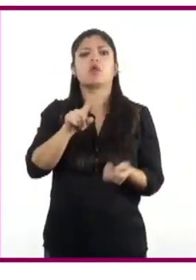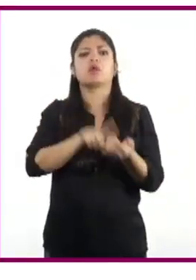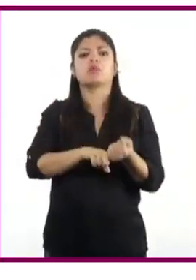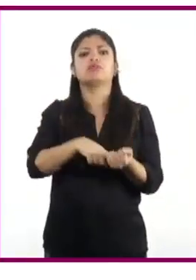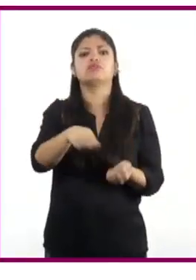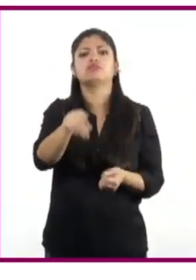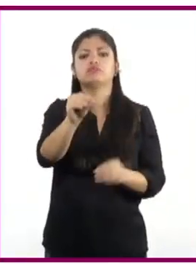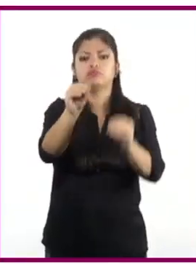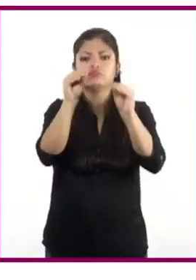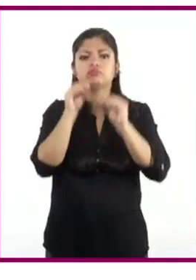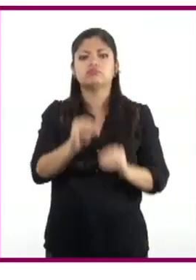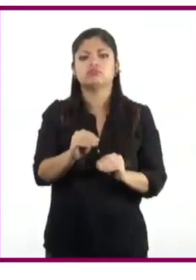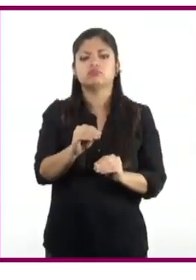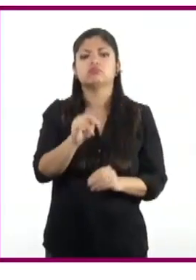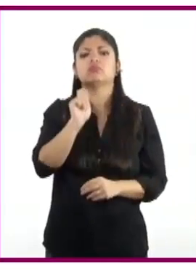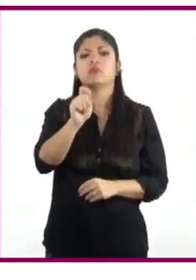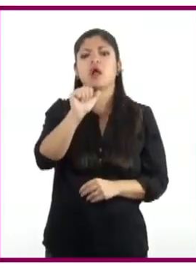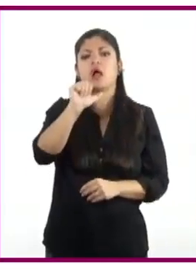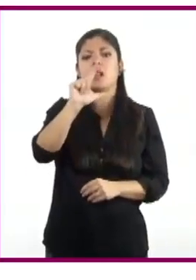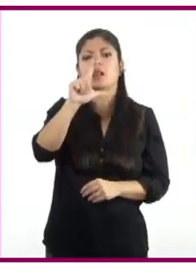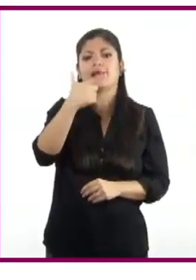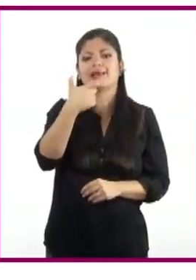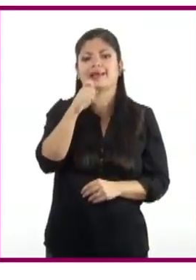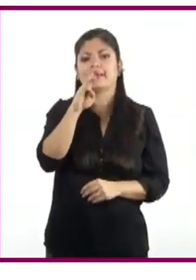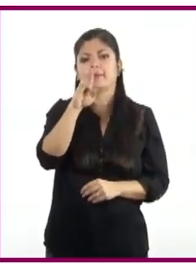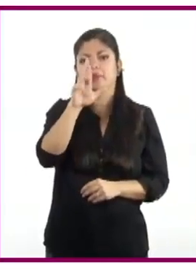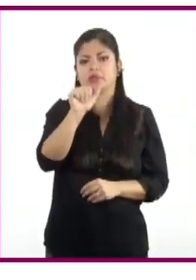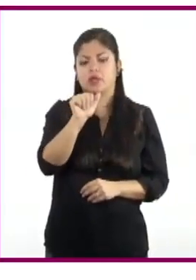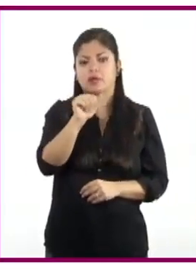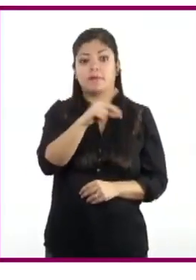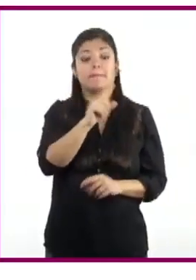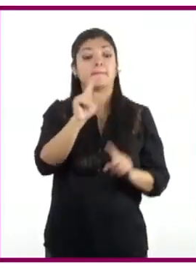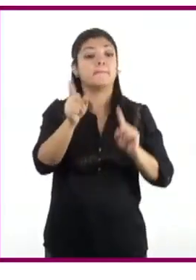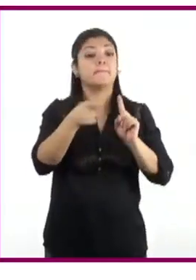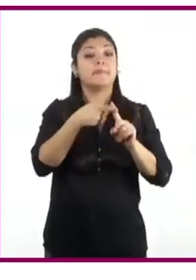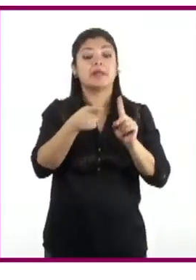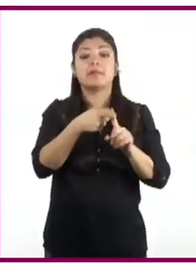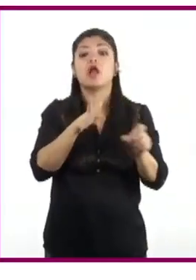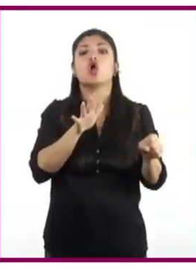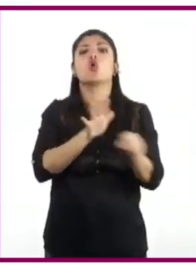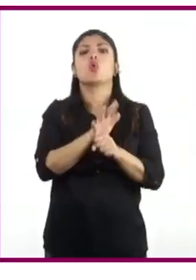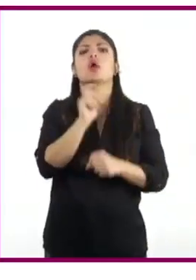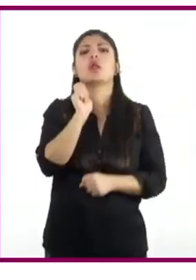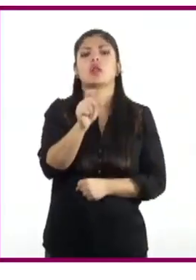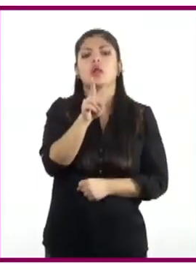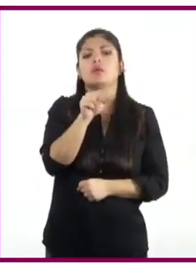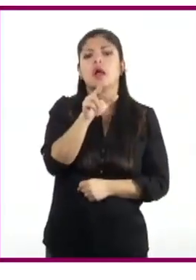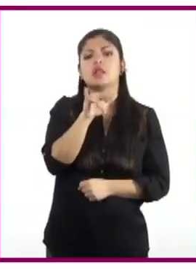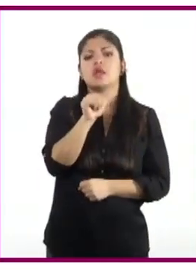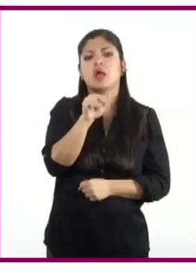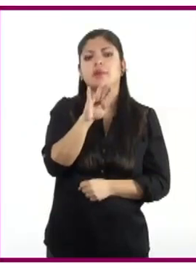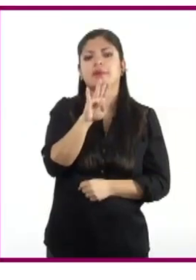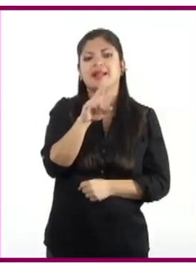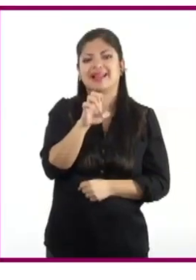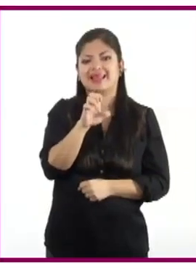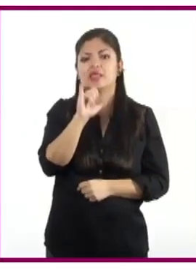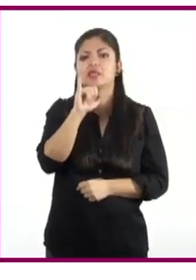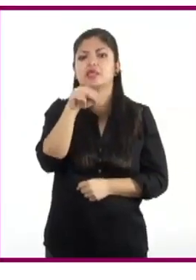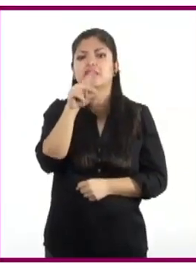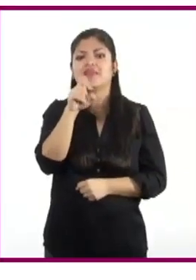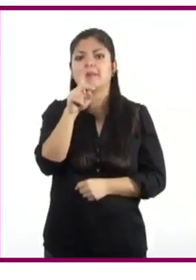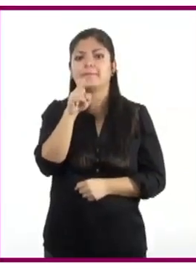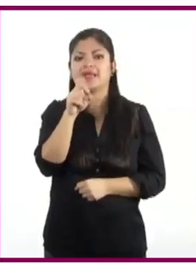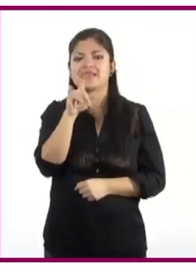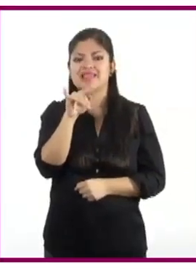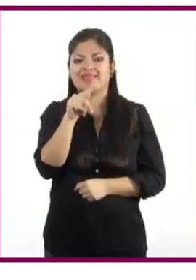representación algebraica de ella. Primero se debe identificar a la variable independiente o de entrada, que